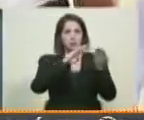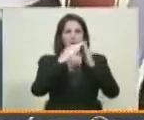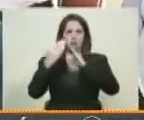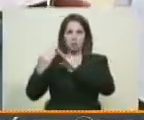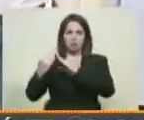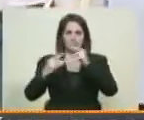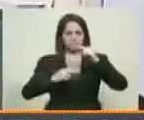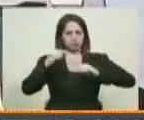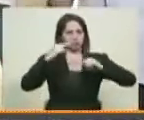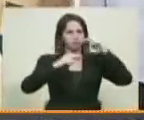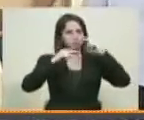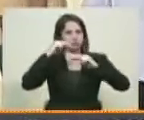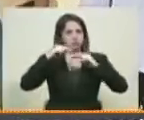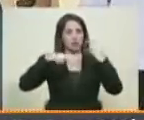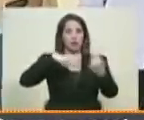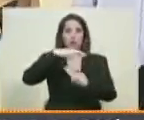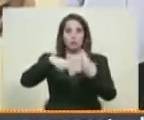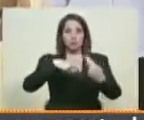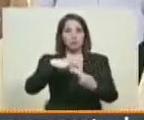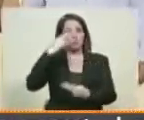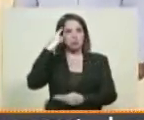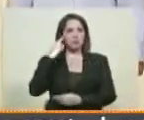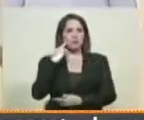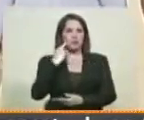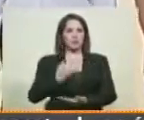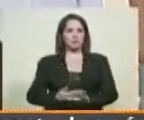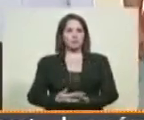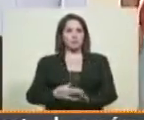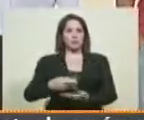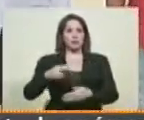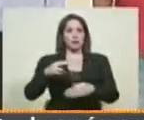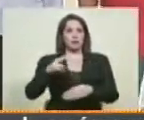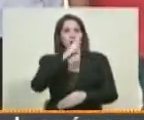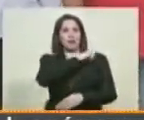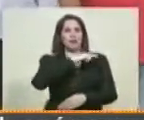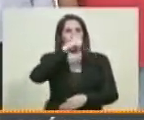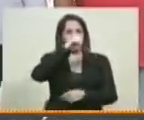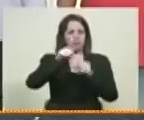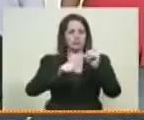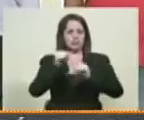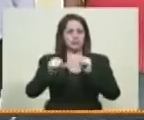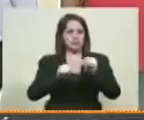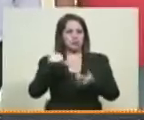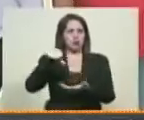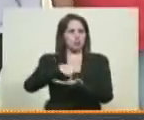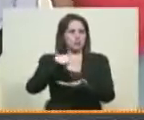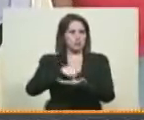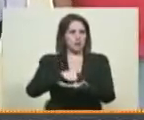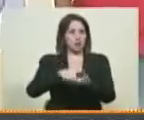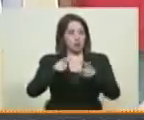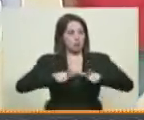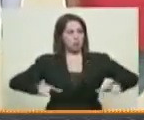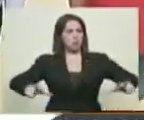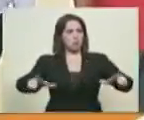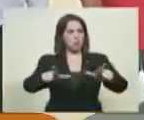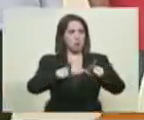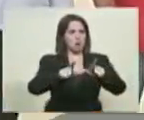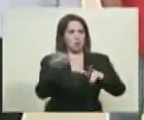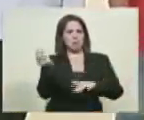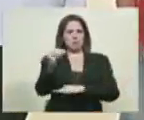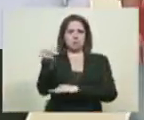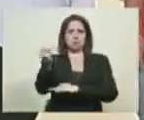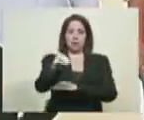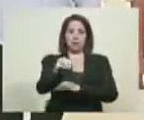que ha construido la Revolución Bolivariana, la jefa del Distrito Capital, la hemos acompañado, que va a ser un espacio que, como usted dijo, se suma